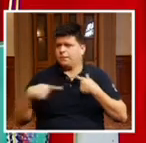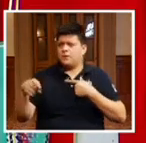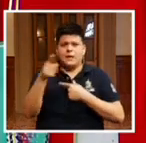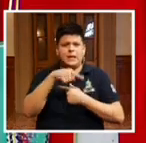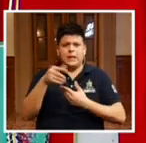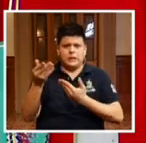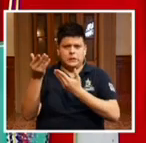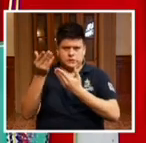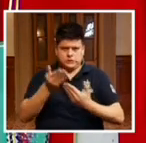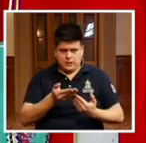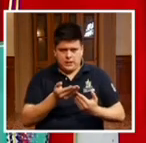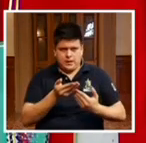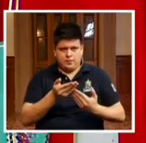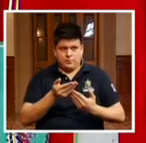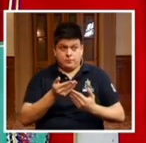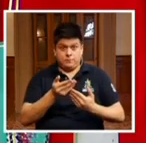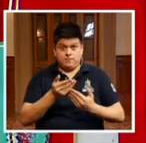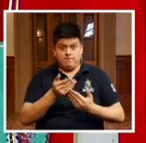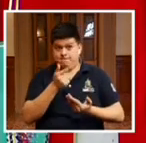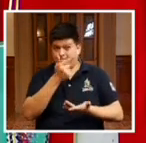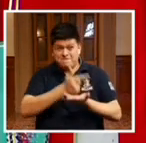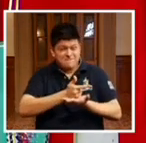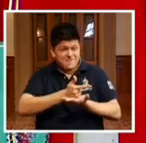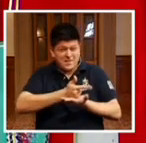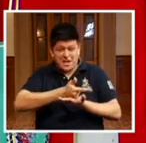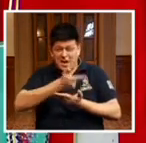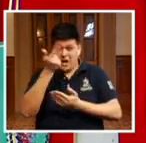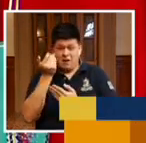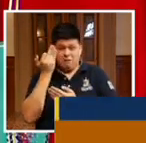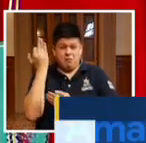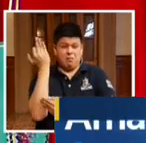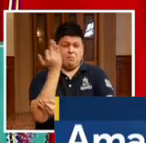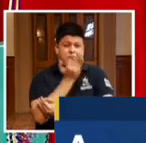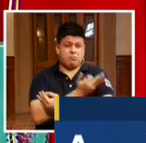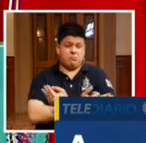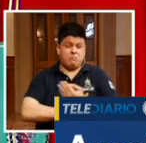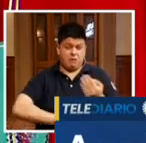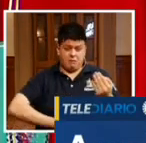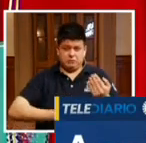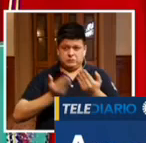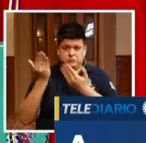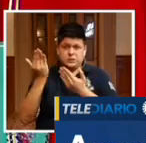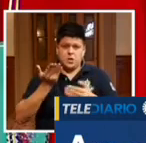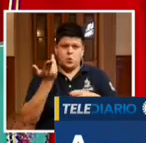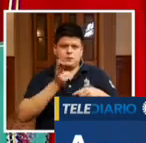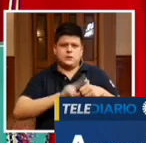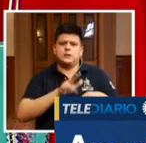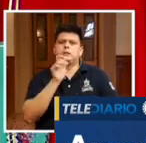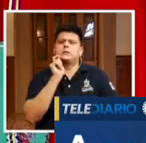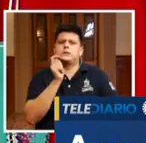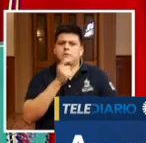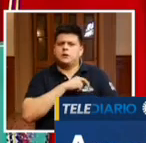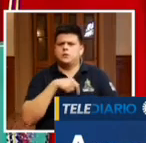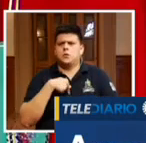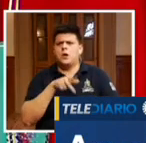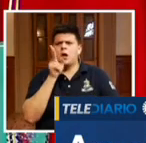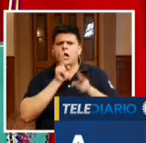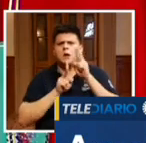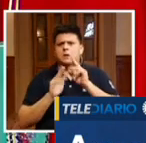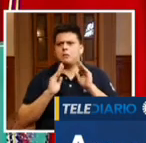llegando en una etapa muy avanzada al hospital. Significa que a lo mejor estamos esperando en